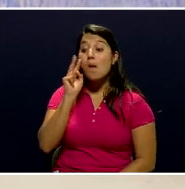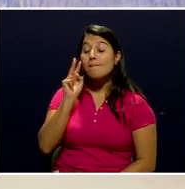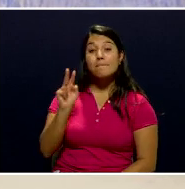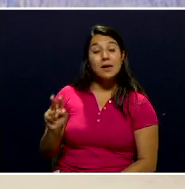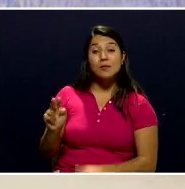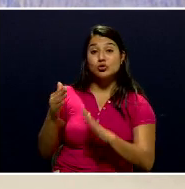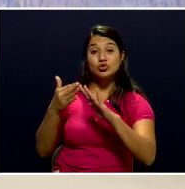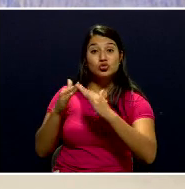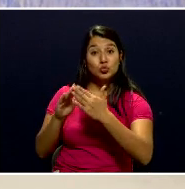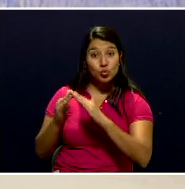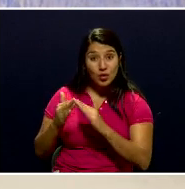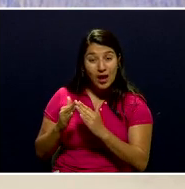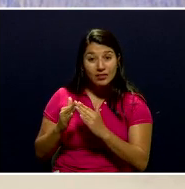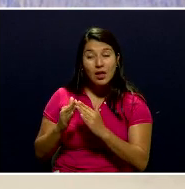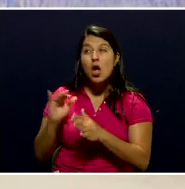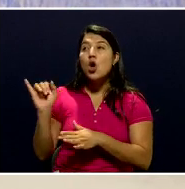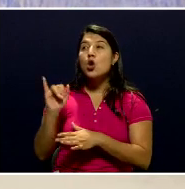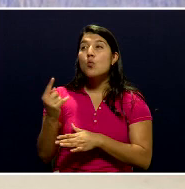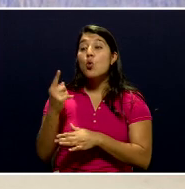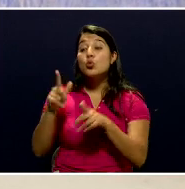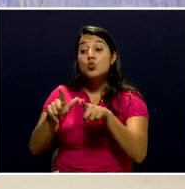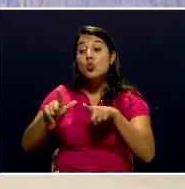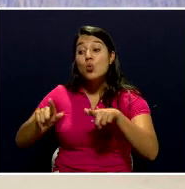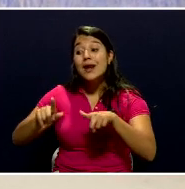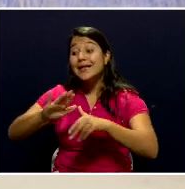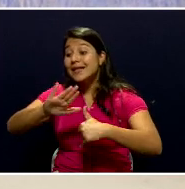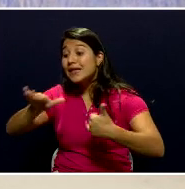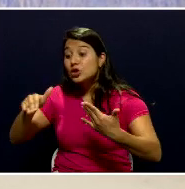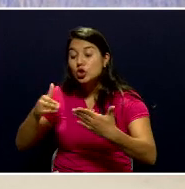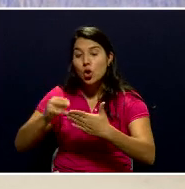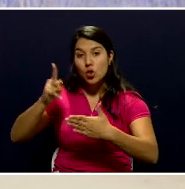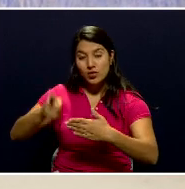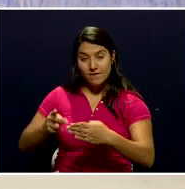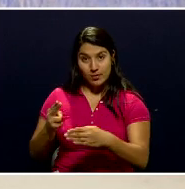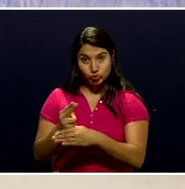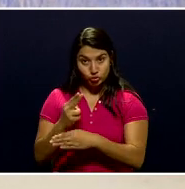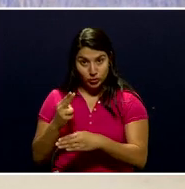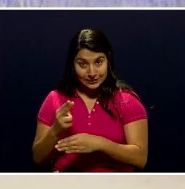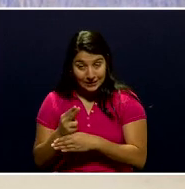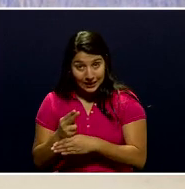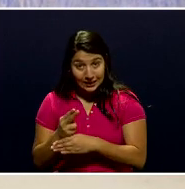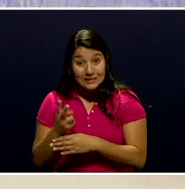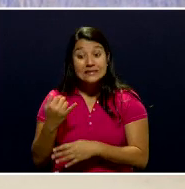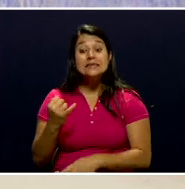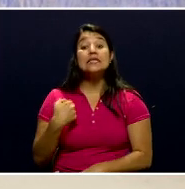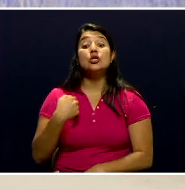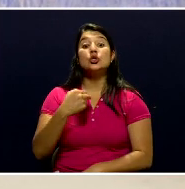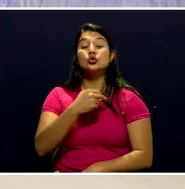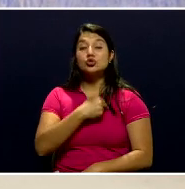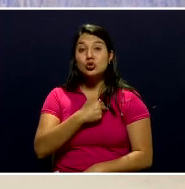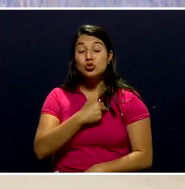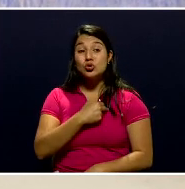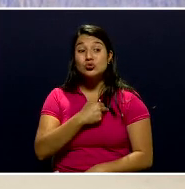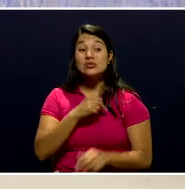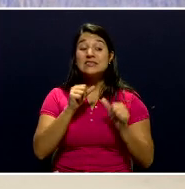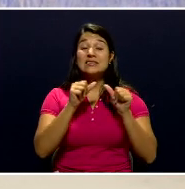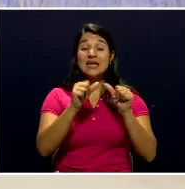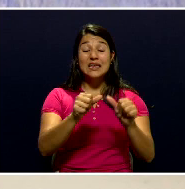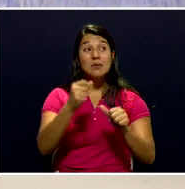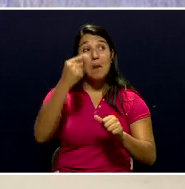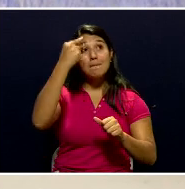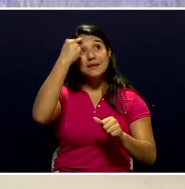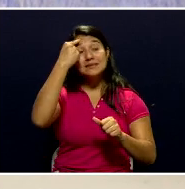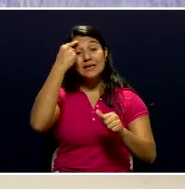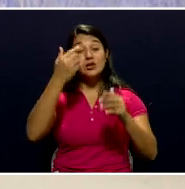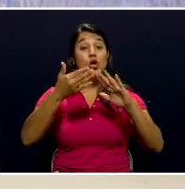espacio en donde todos y todas nos encontramos, en la medida en que sigamos entendiendo la ciudad como